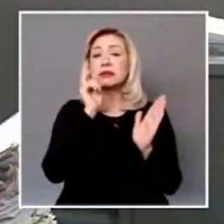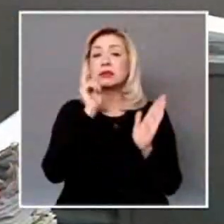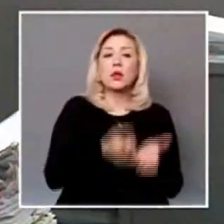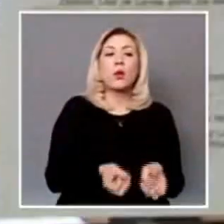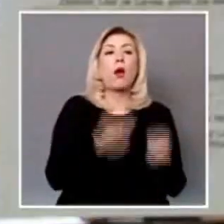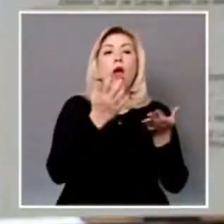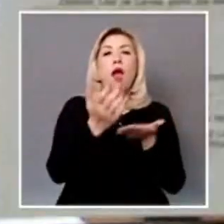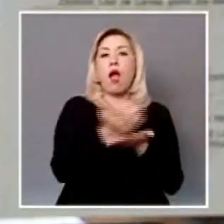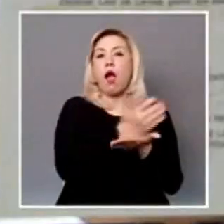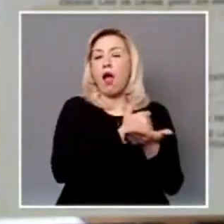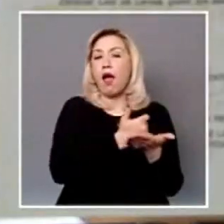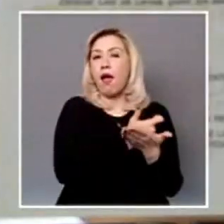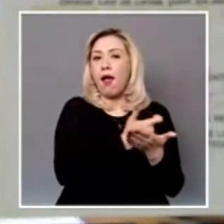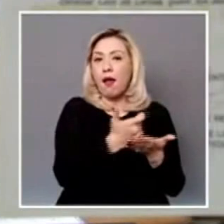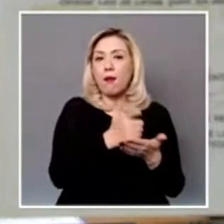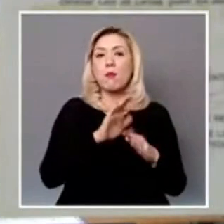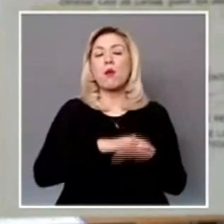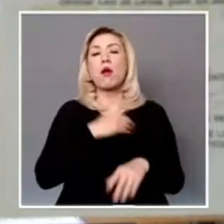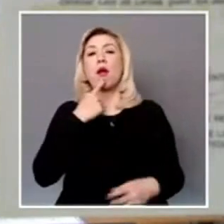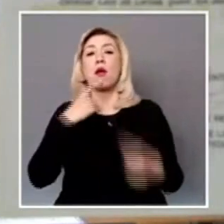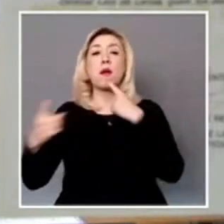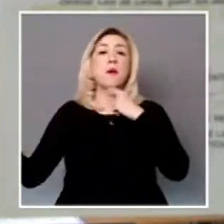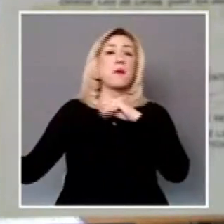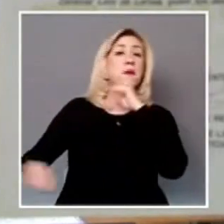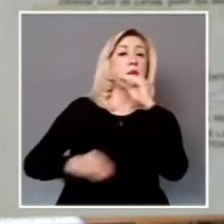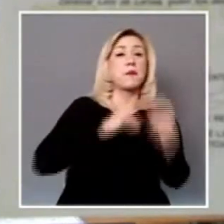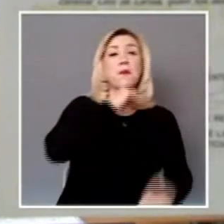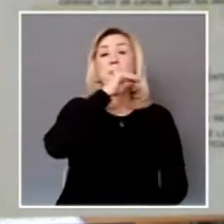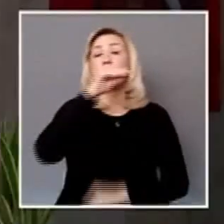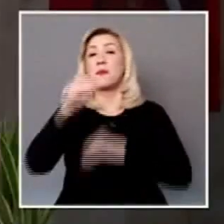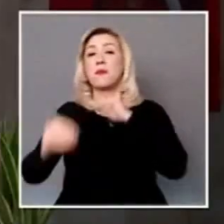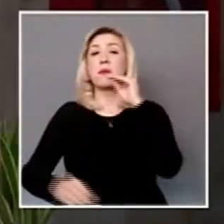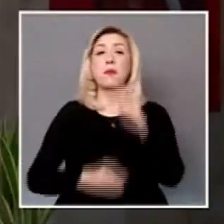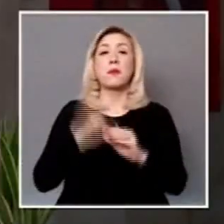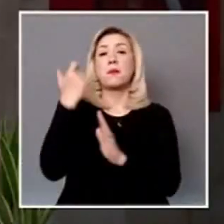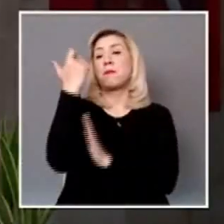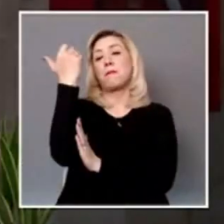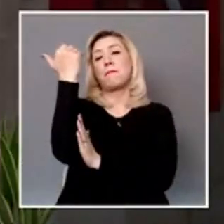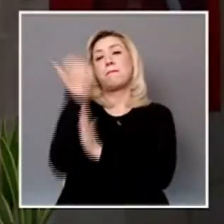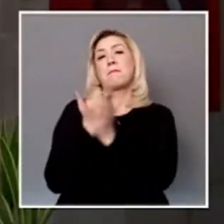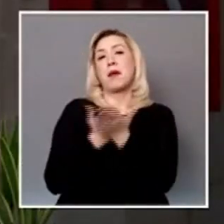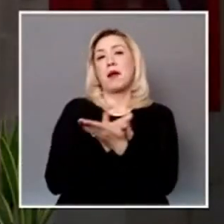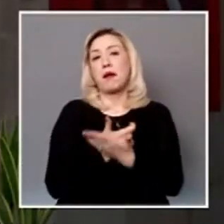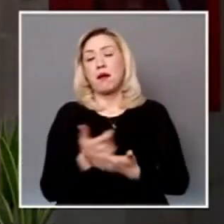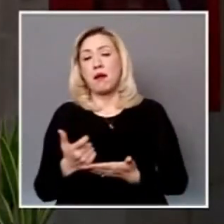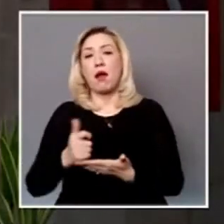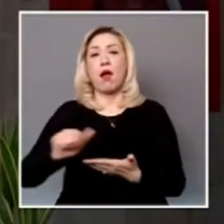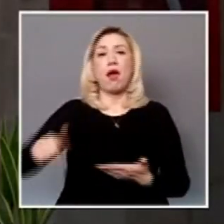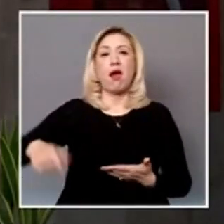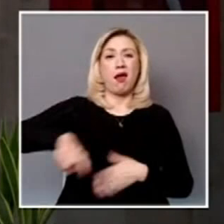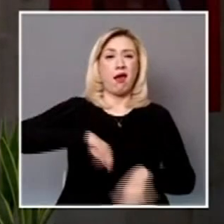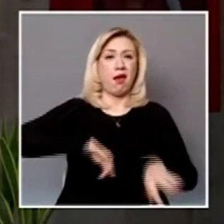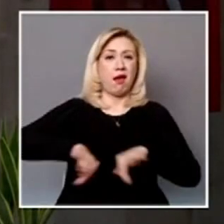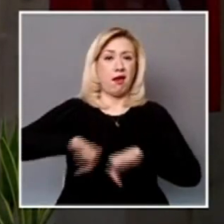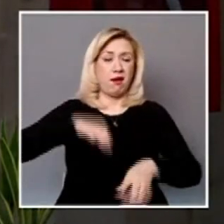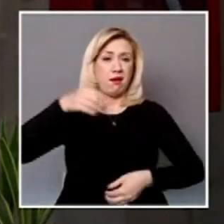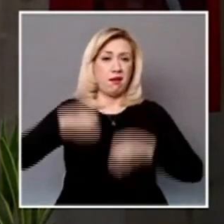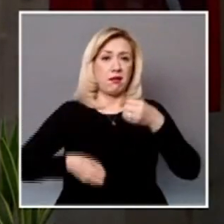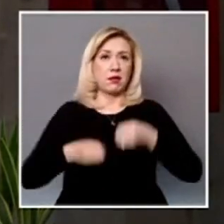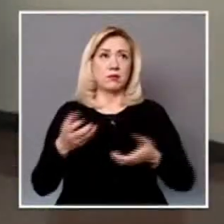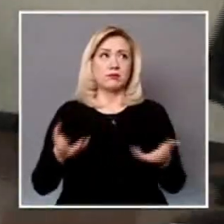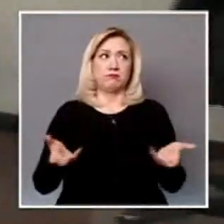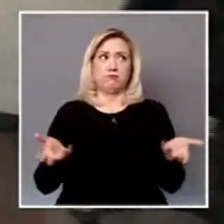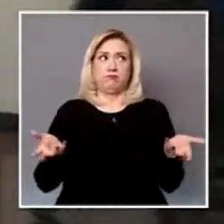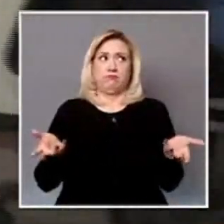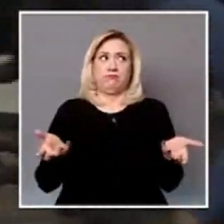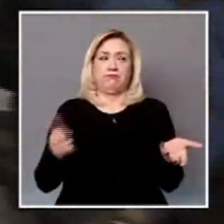las discusiones simplistas o reduccionistas sobre los salarios del personal jurisdiccional no abonan a la cultura jurídica de